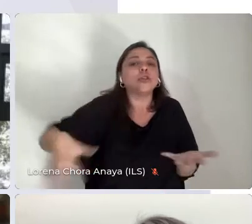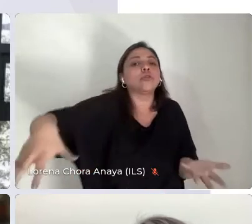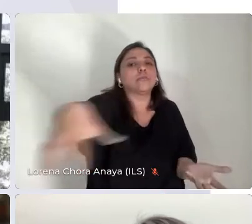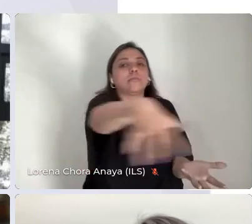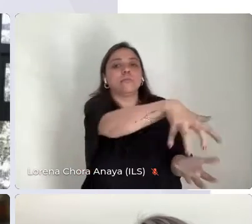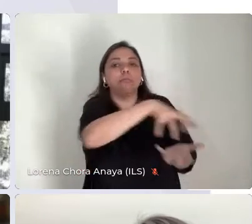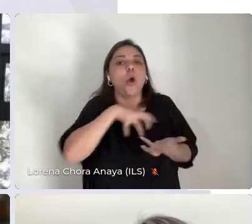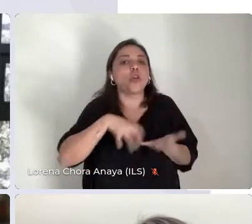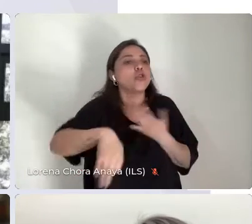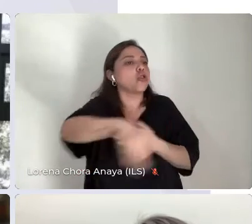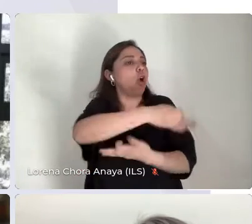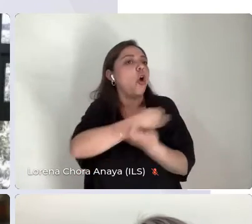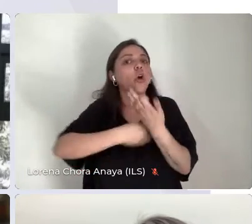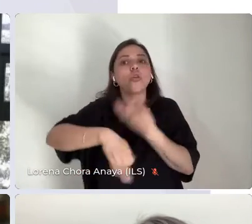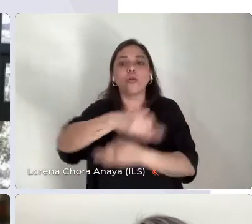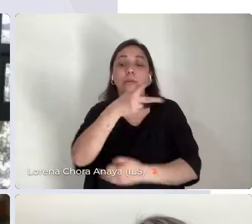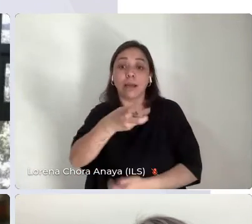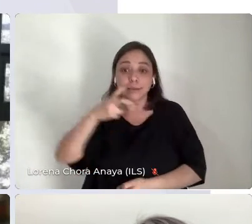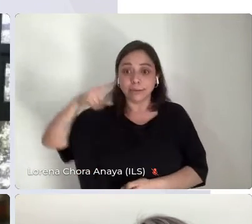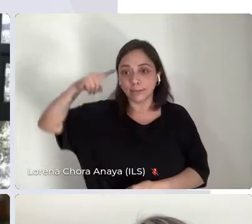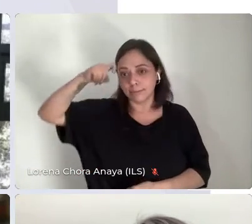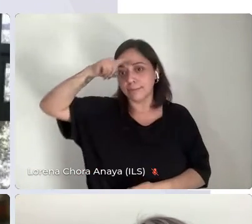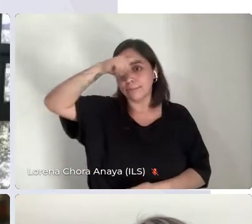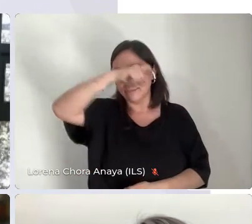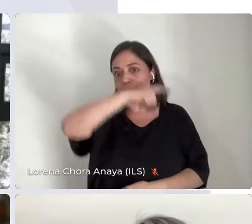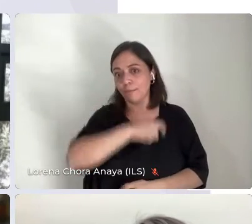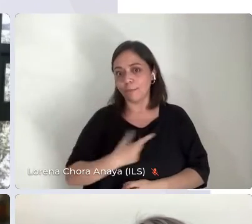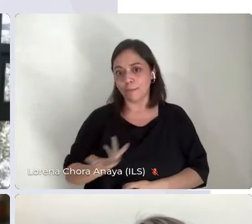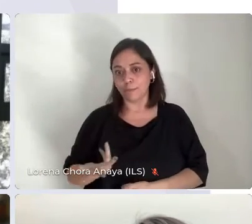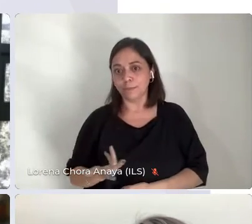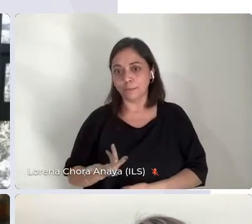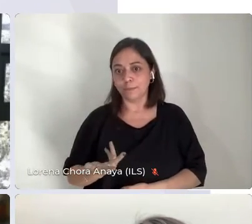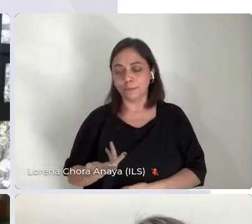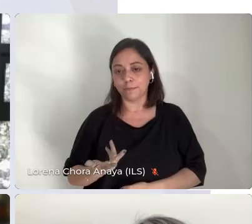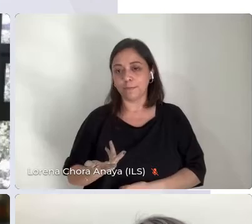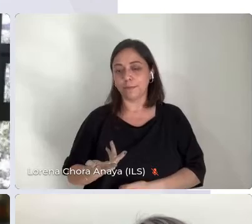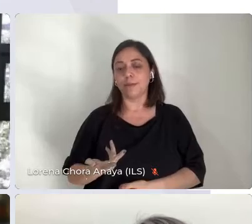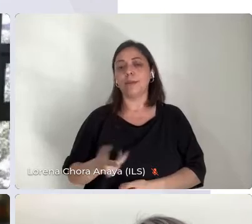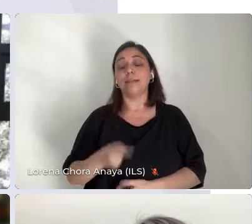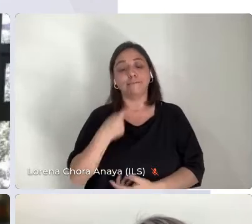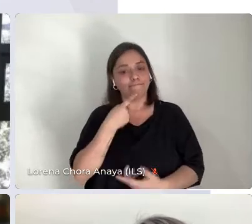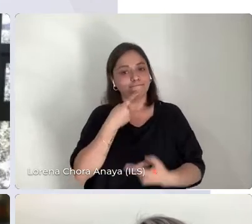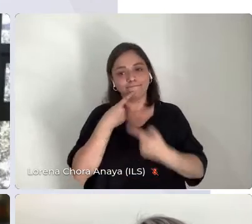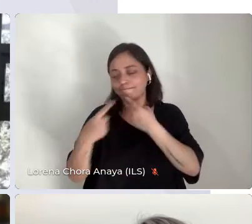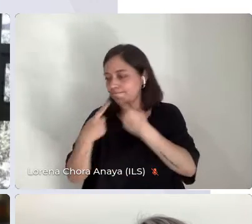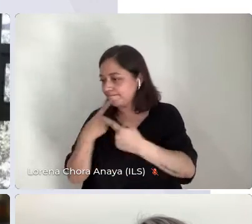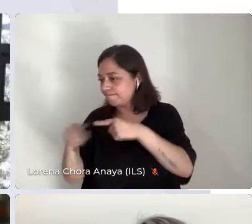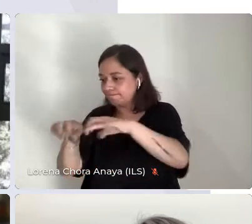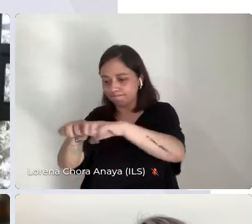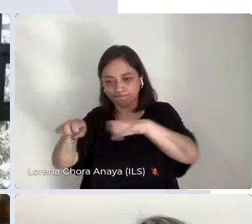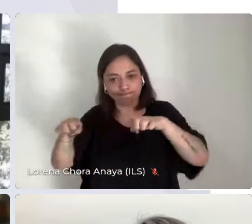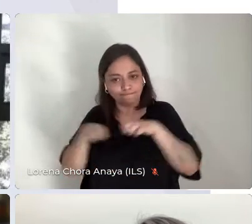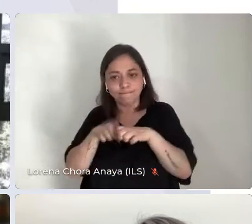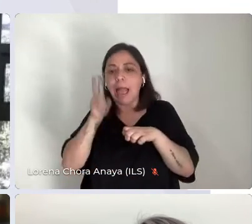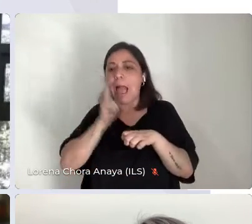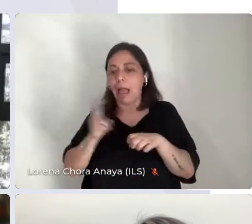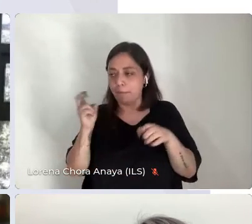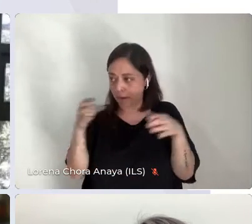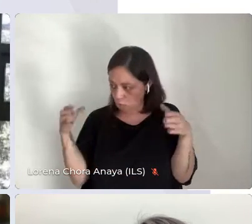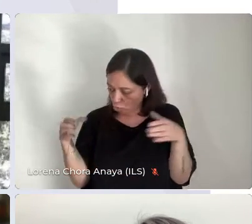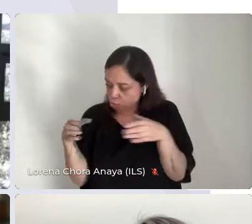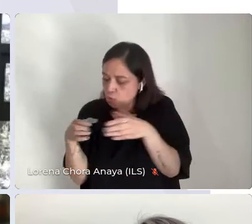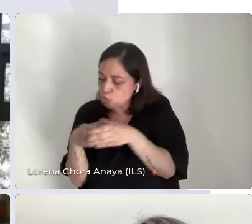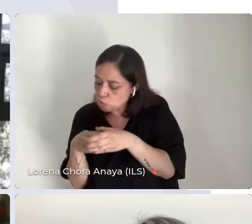difícil, o sea, tuvimos discusiones bien difíciles con el equipo diciendo, tenemos que enfocarnos, hablemos juntos de cómo y en qué